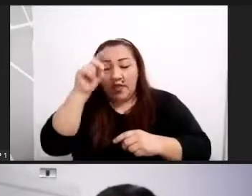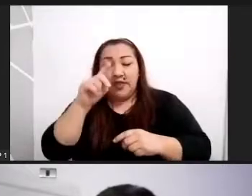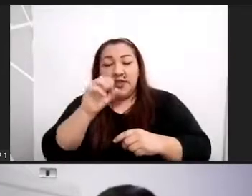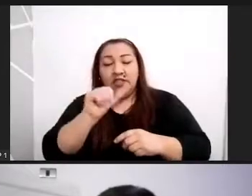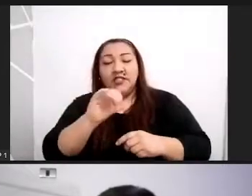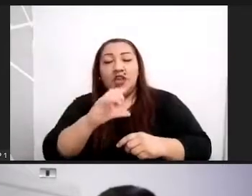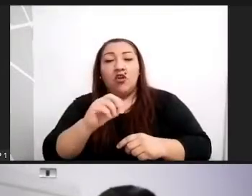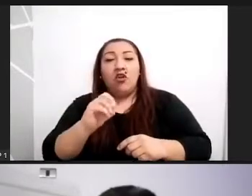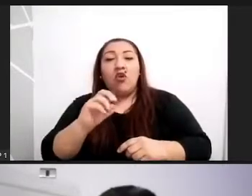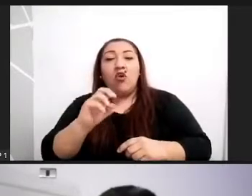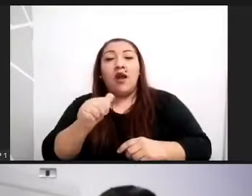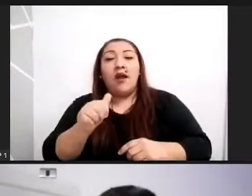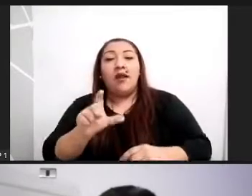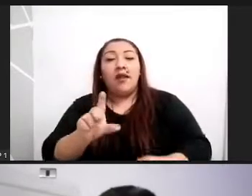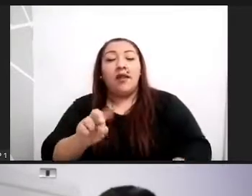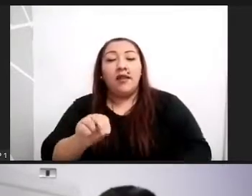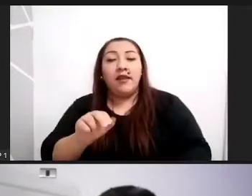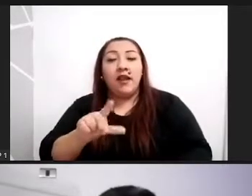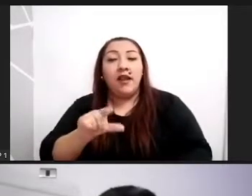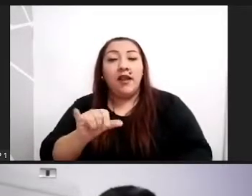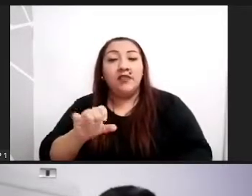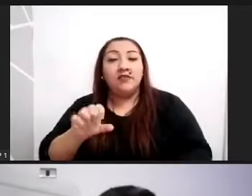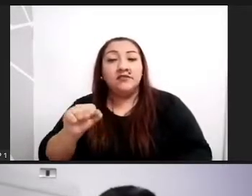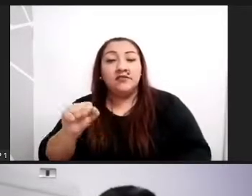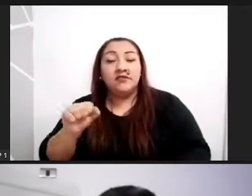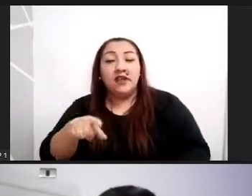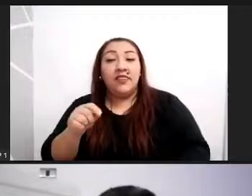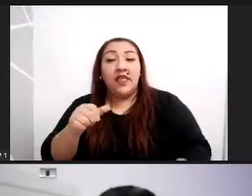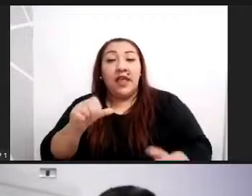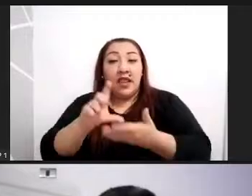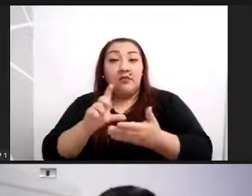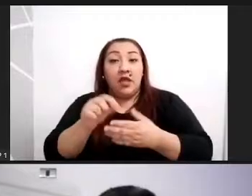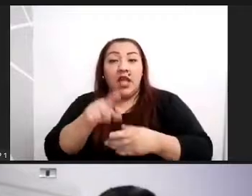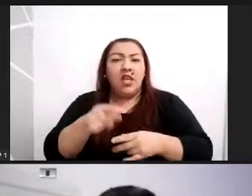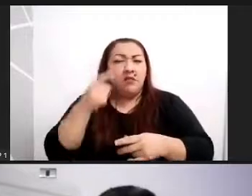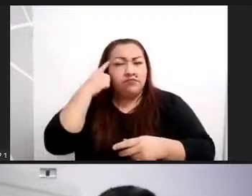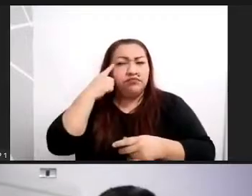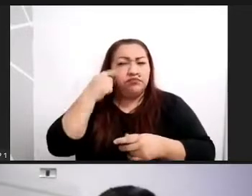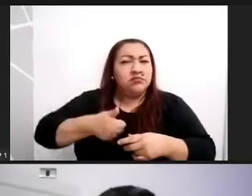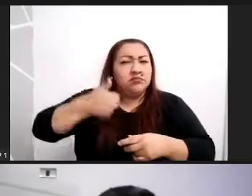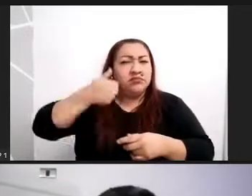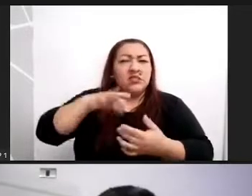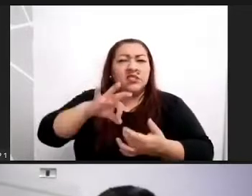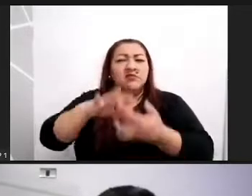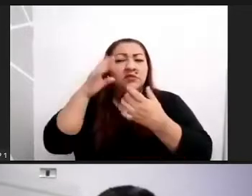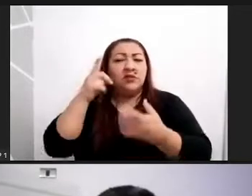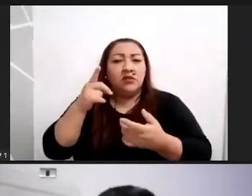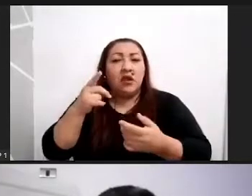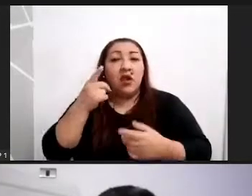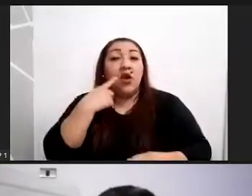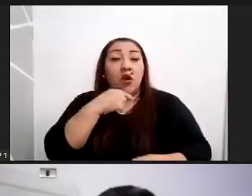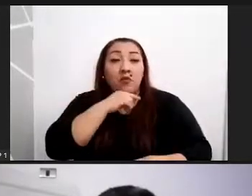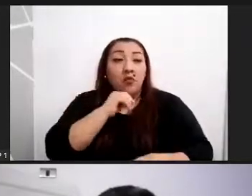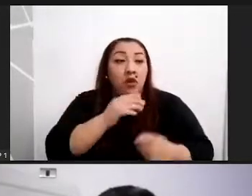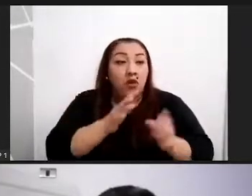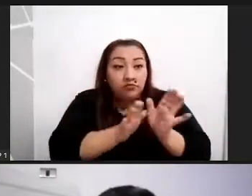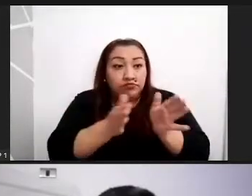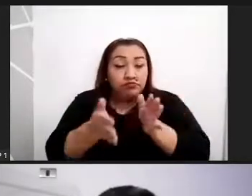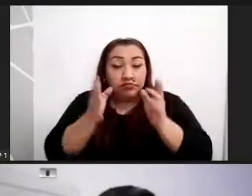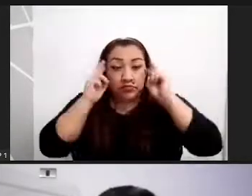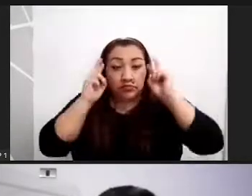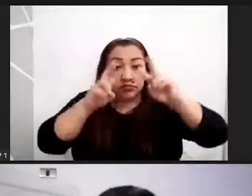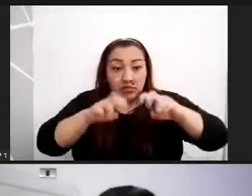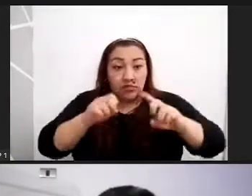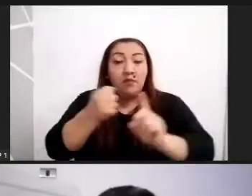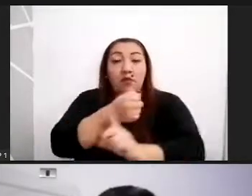Centro de Psicoterapia Psicoanalítica de Lima. Sus áreas principales de especialidad son género, psicoanálisis, violencia